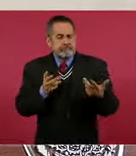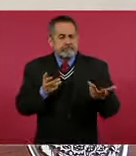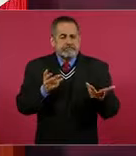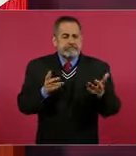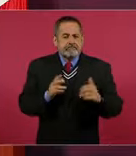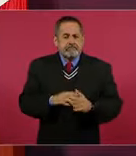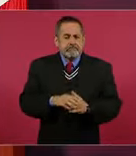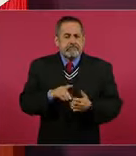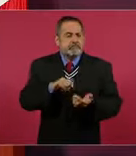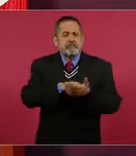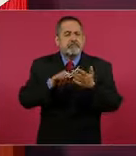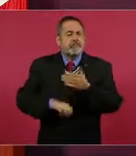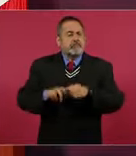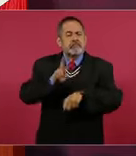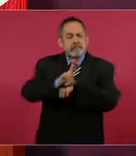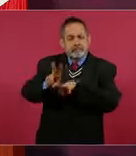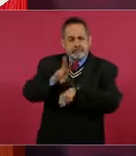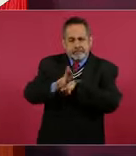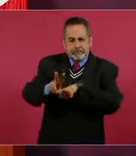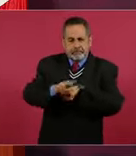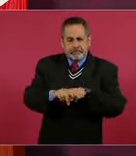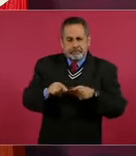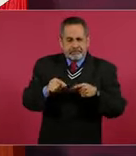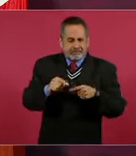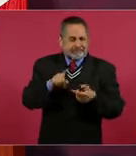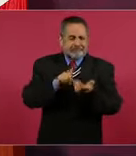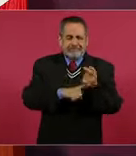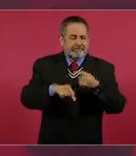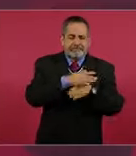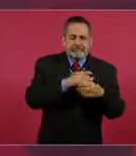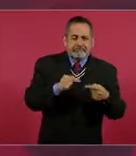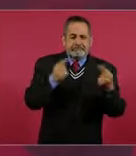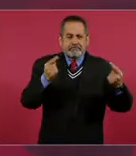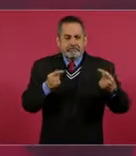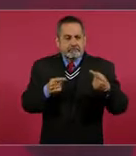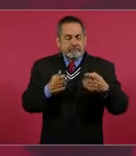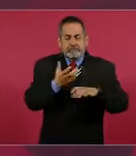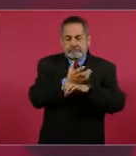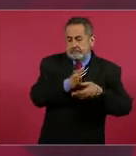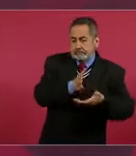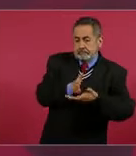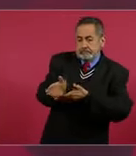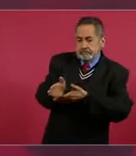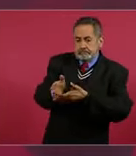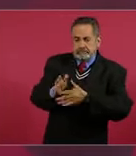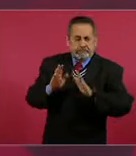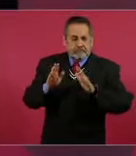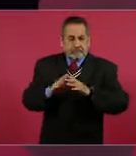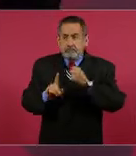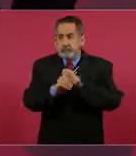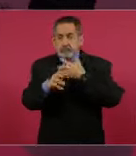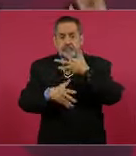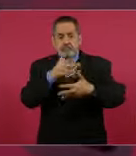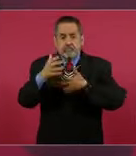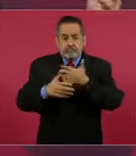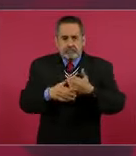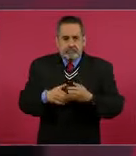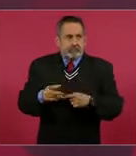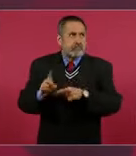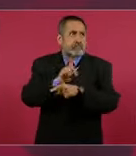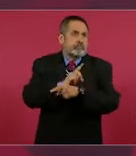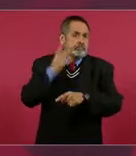en Venezuela, hay oposición en Venezuela, interviene Estados Unidos y se genera un conflicto hace 10 años,